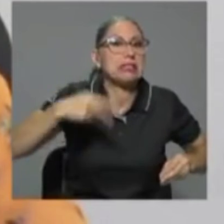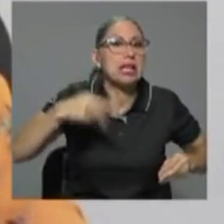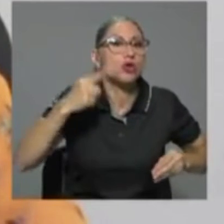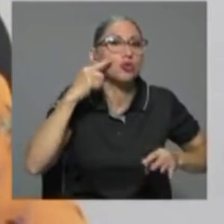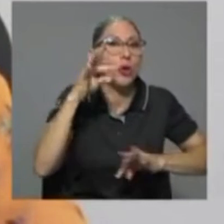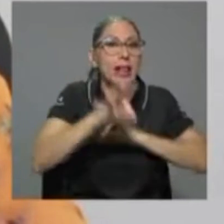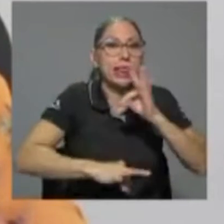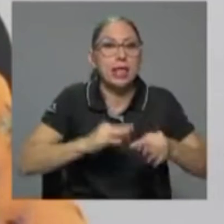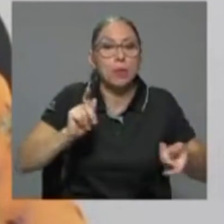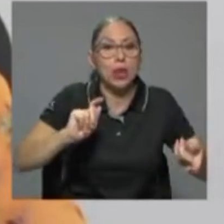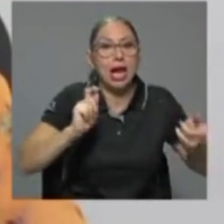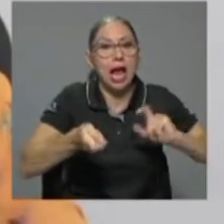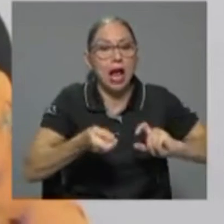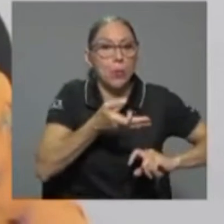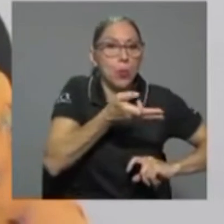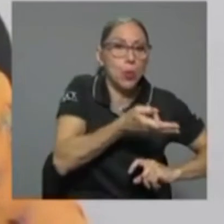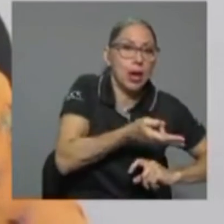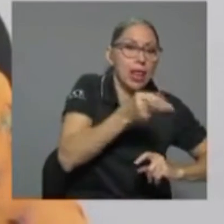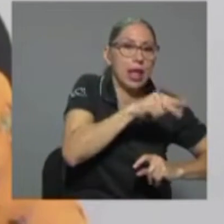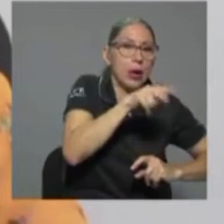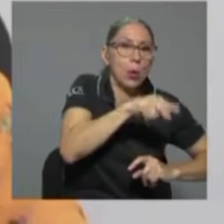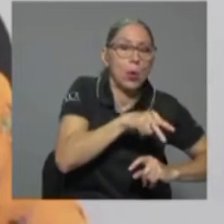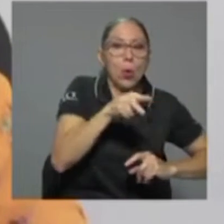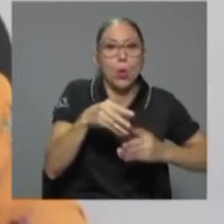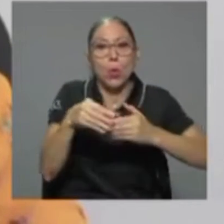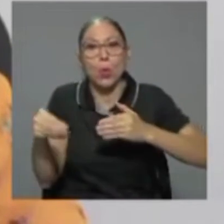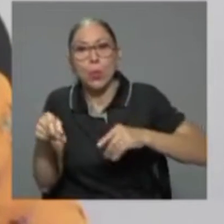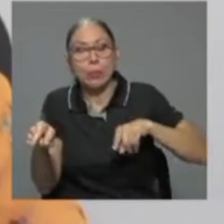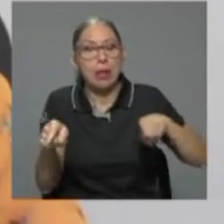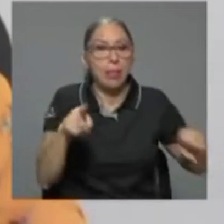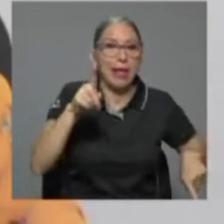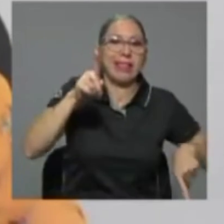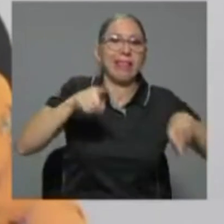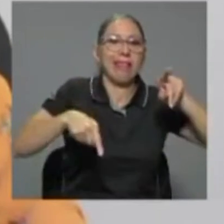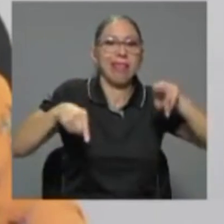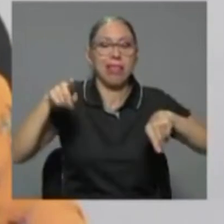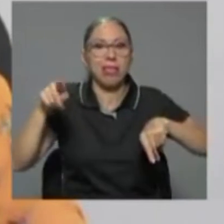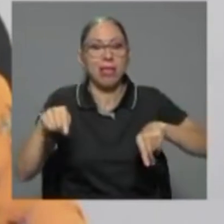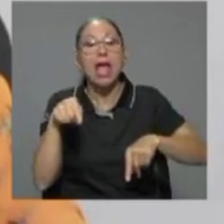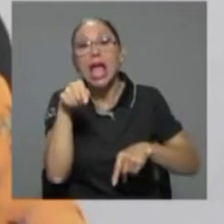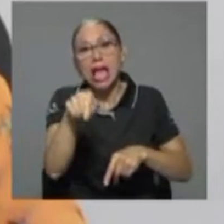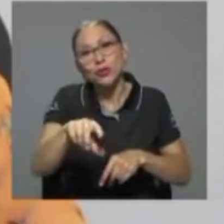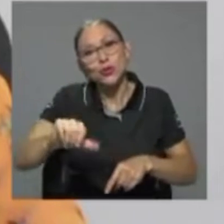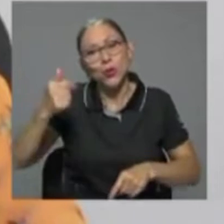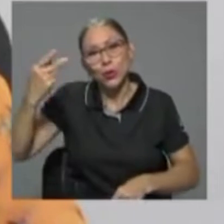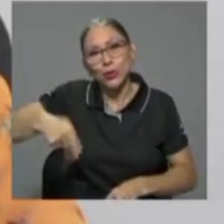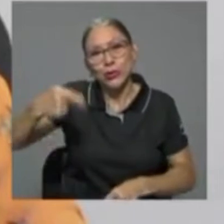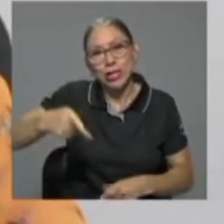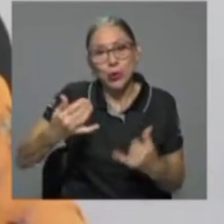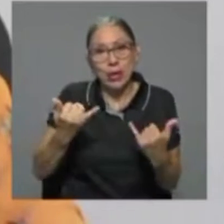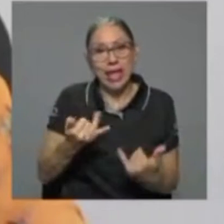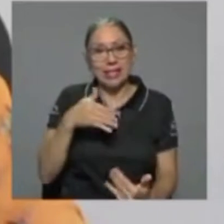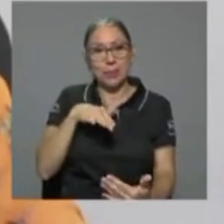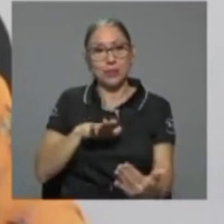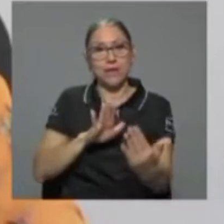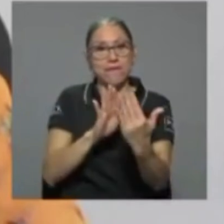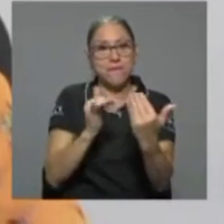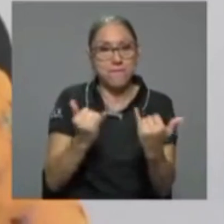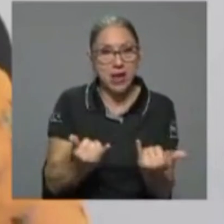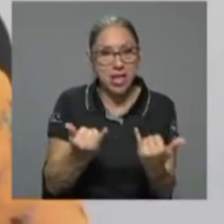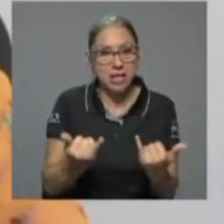Entonces, ese es otro riesgo que estamos enfrentando en este